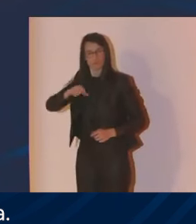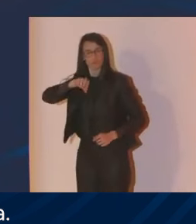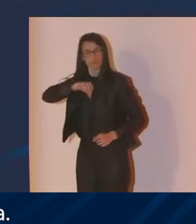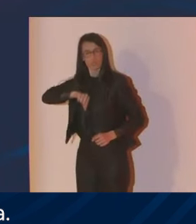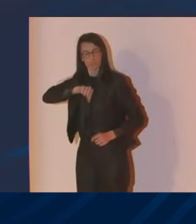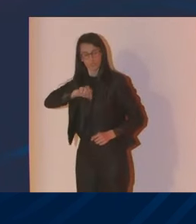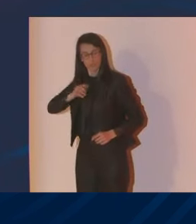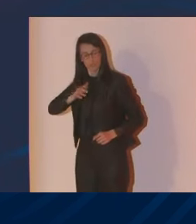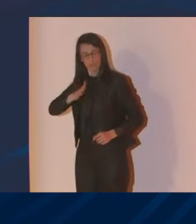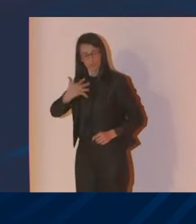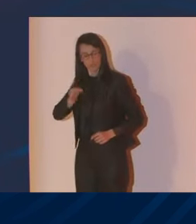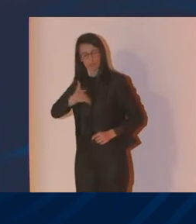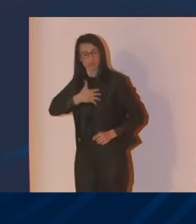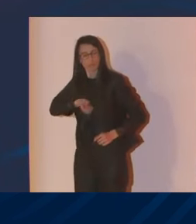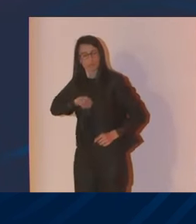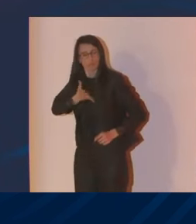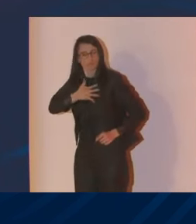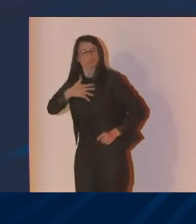y su valentía.